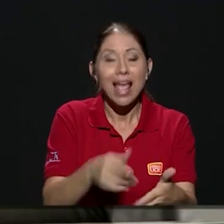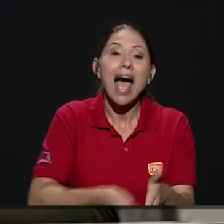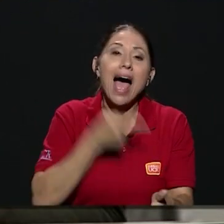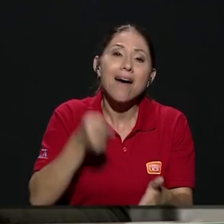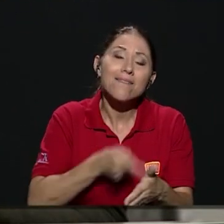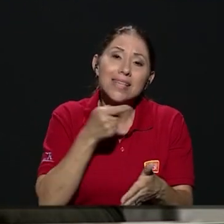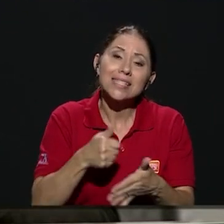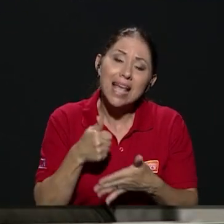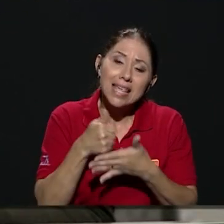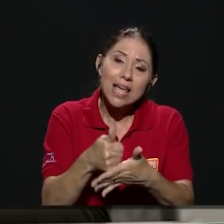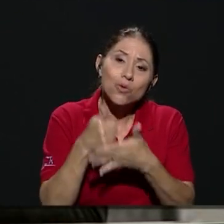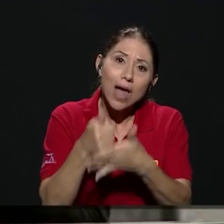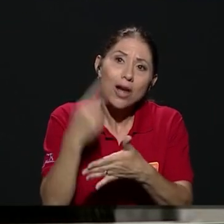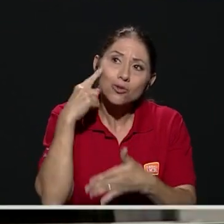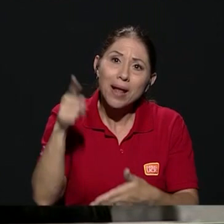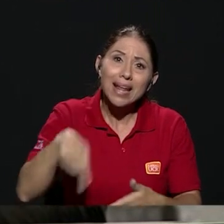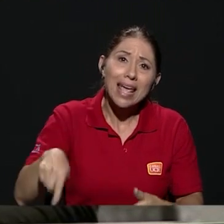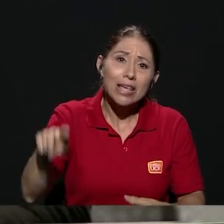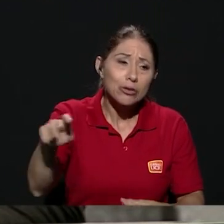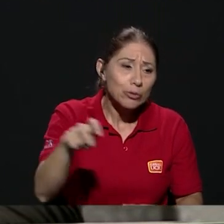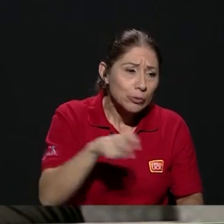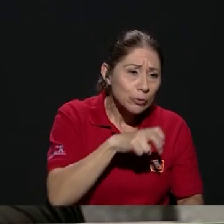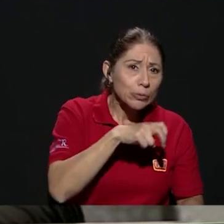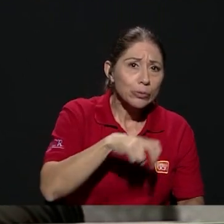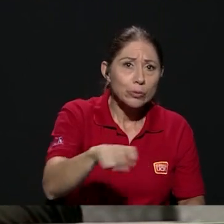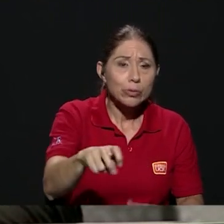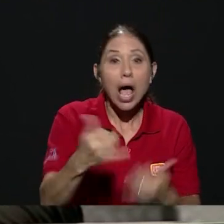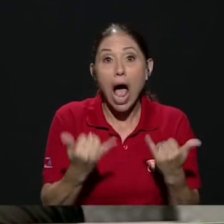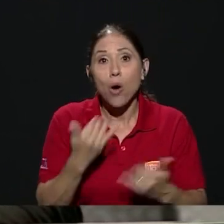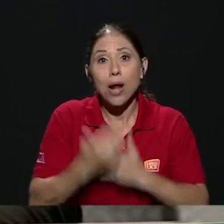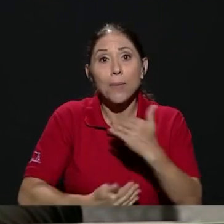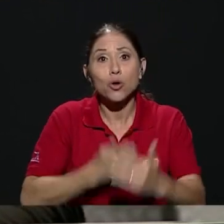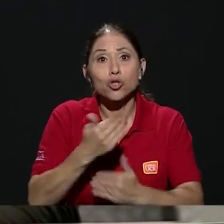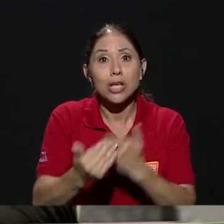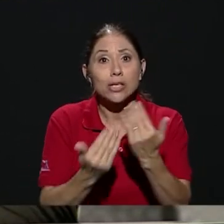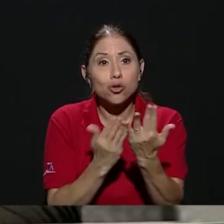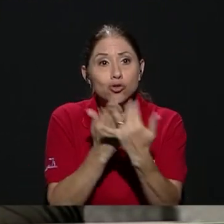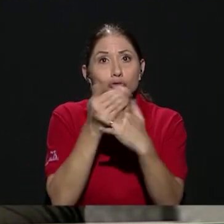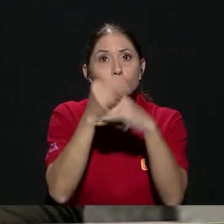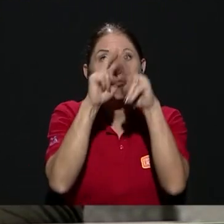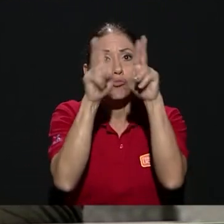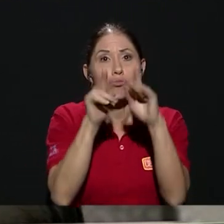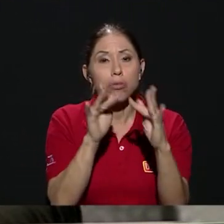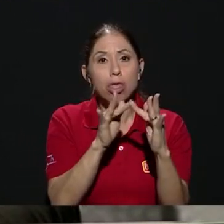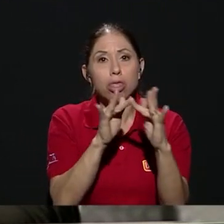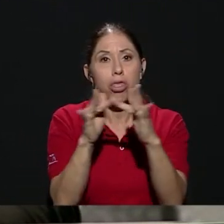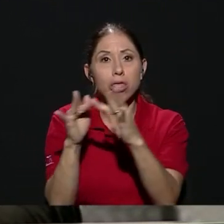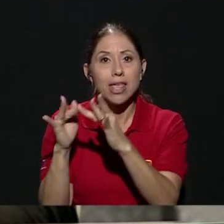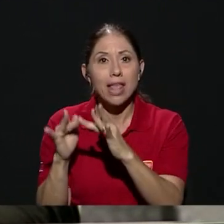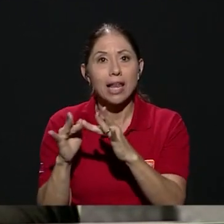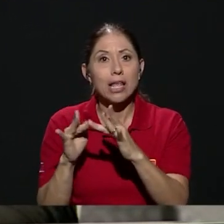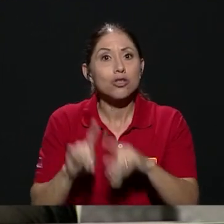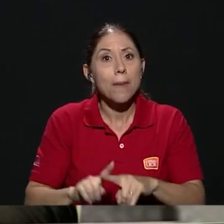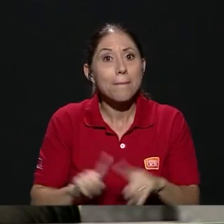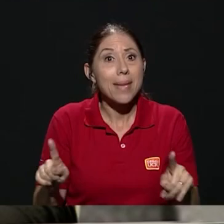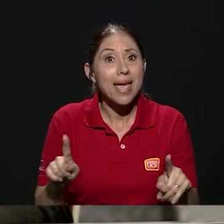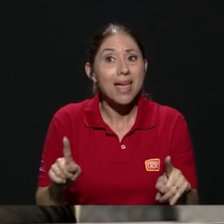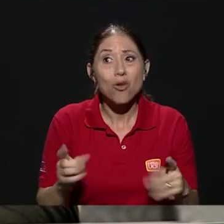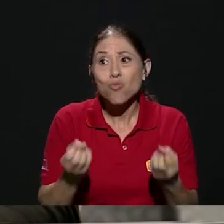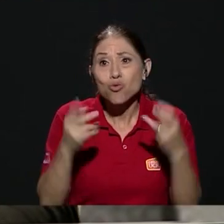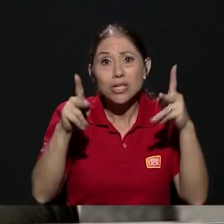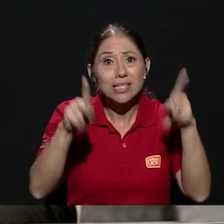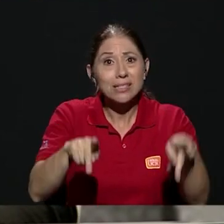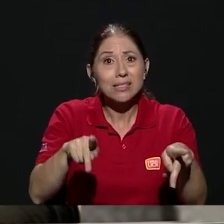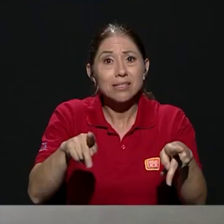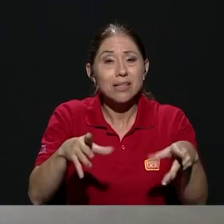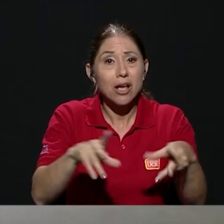para poder ingresar a la universidad. Los procesos ahora están digitalizados, pero eso significa para muchas poblaciones que